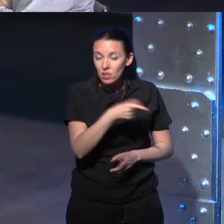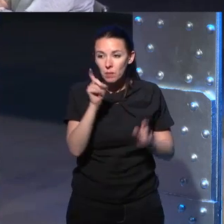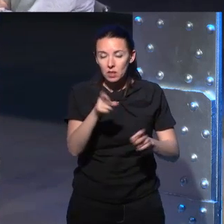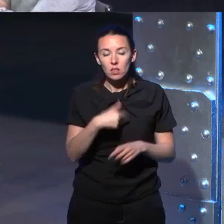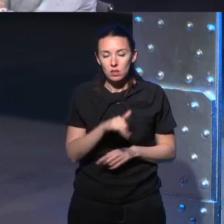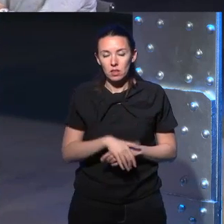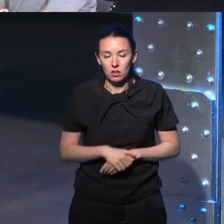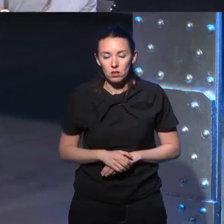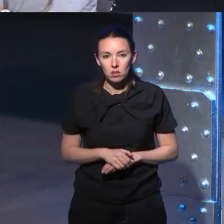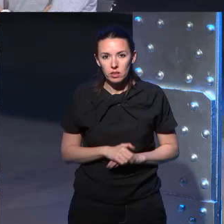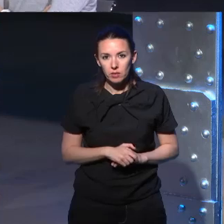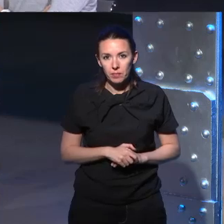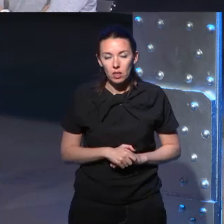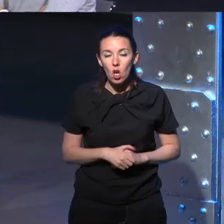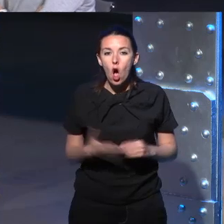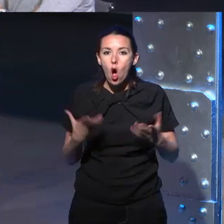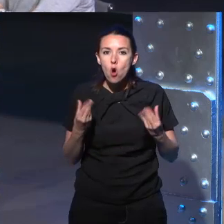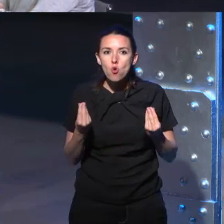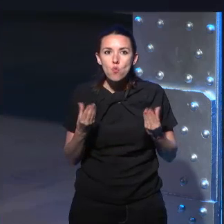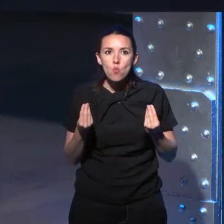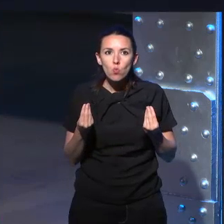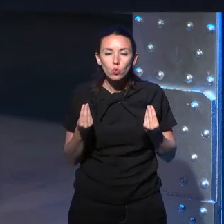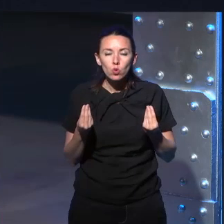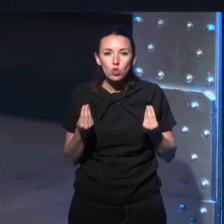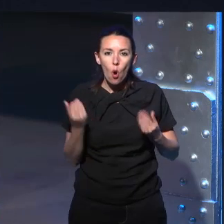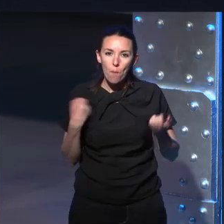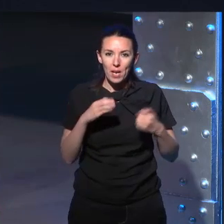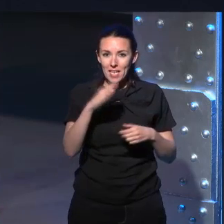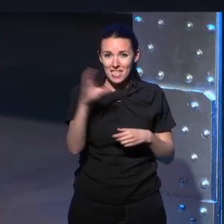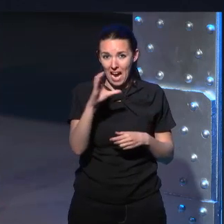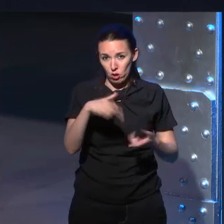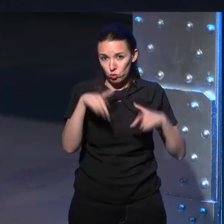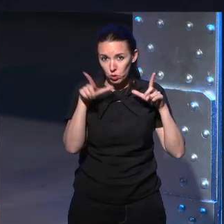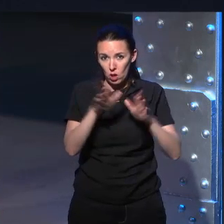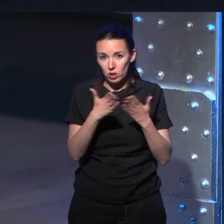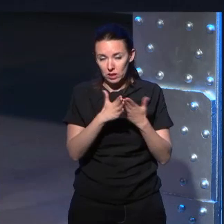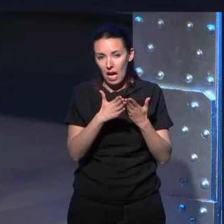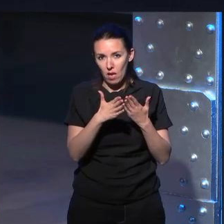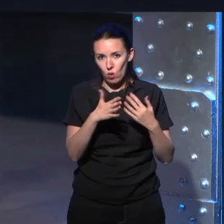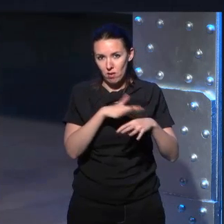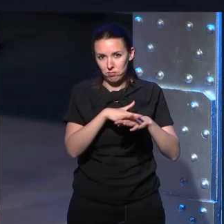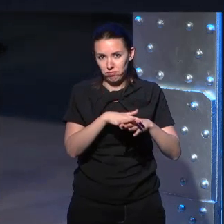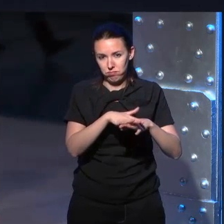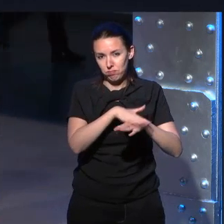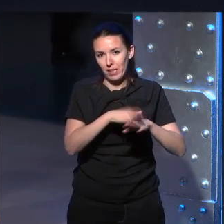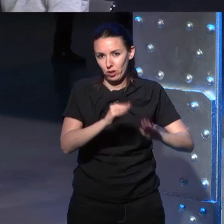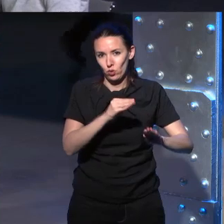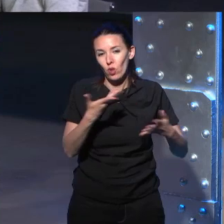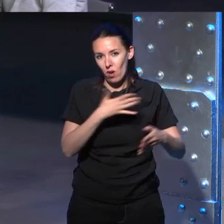Sí, mucho del personaje de Carlos, la parte buena del personaje de Carlos está basado en mi padre.